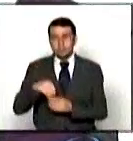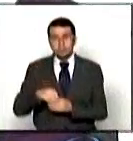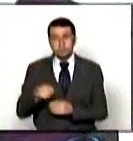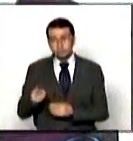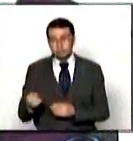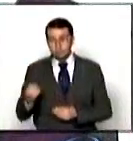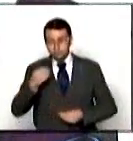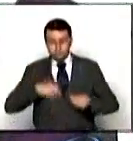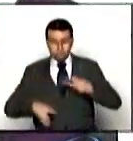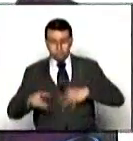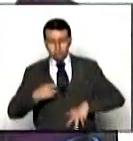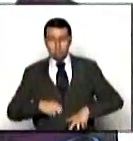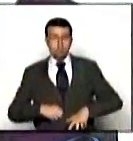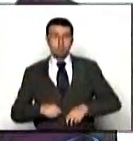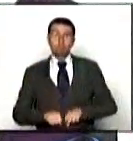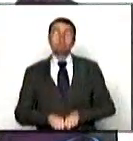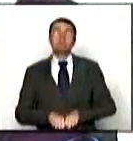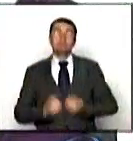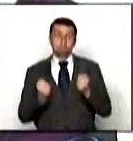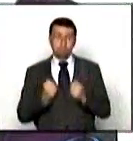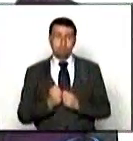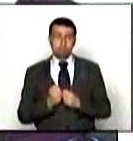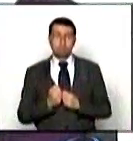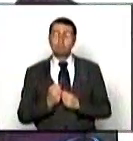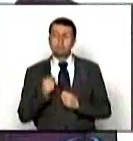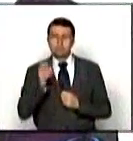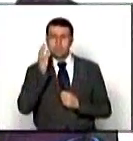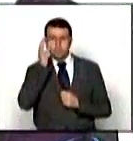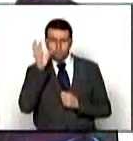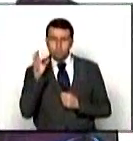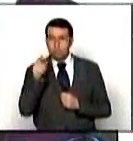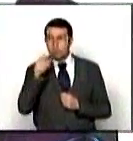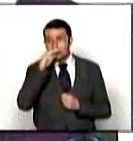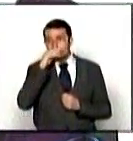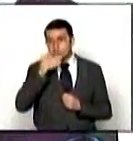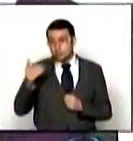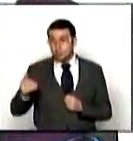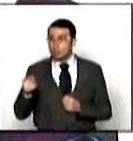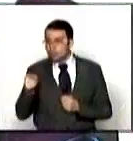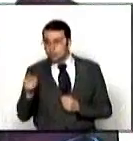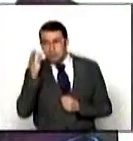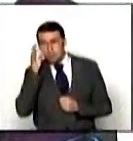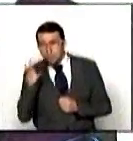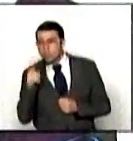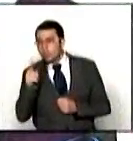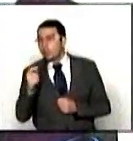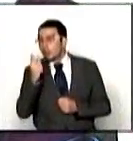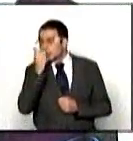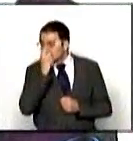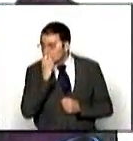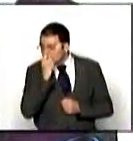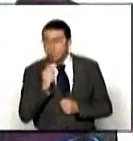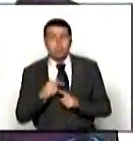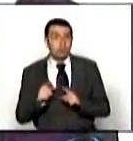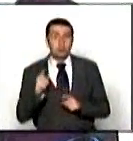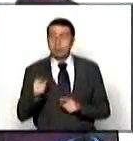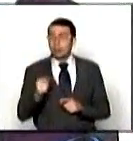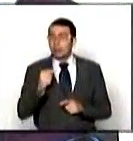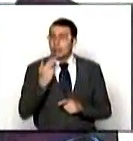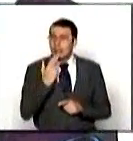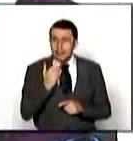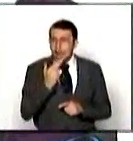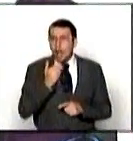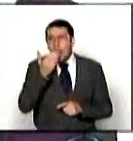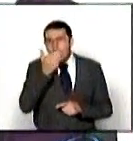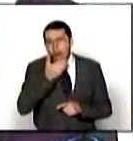en el cuerpo y no es muy recomendable. Entonces la miel se le puede dar a los niños en la parte de las gripas, pero sin ser calentada.